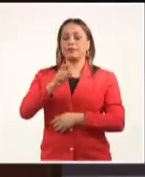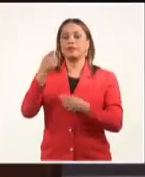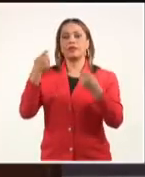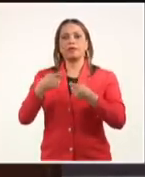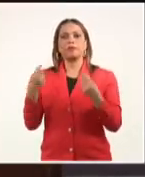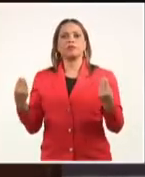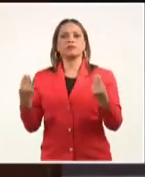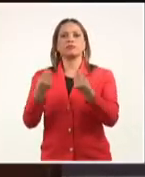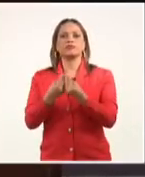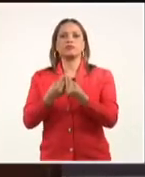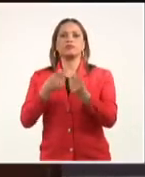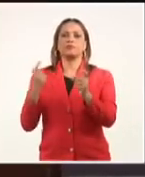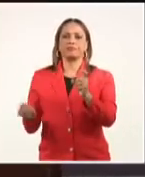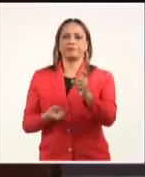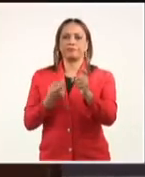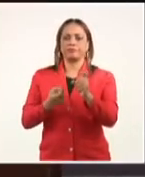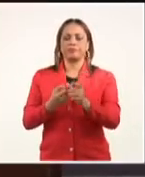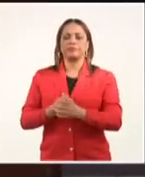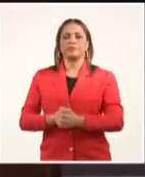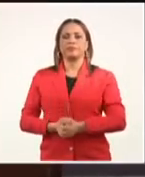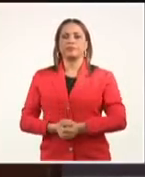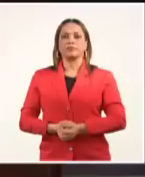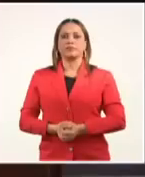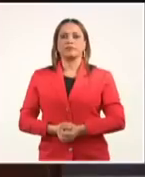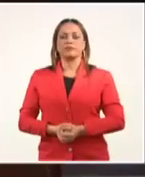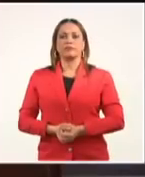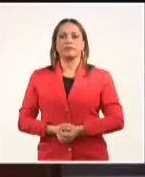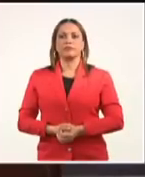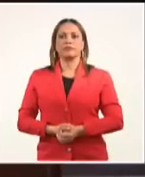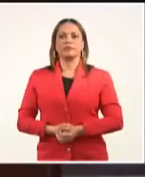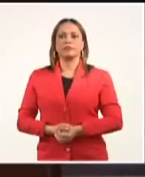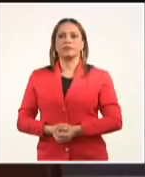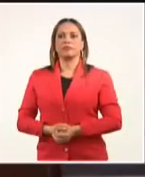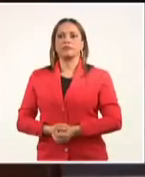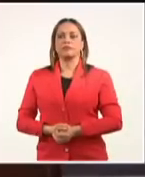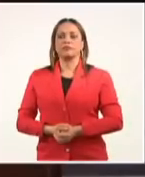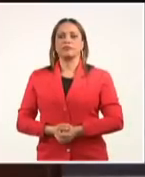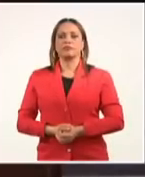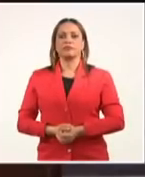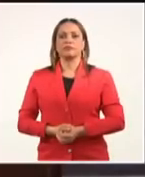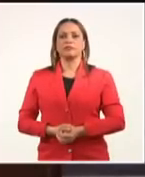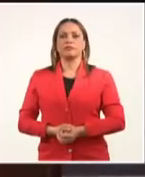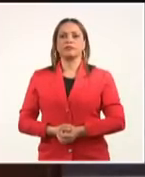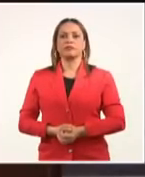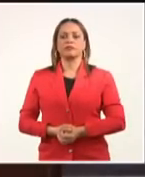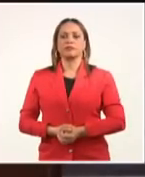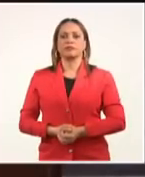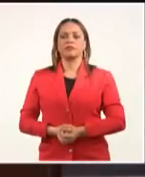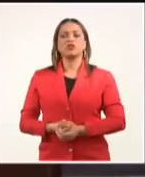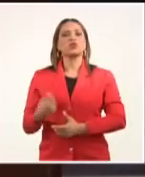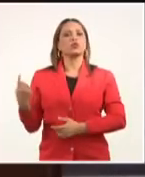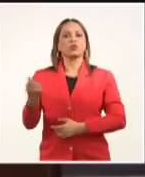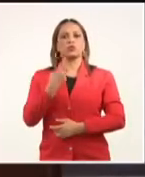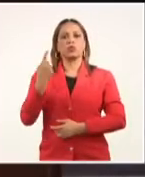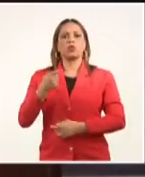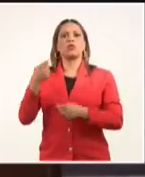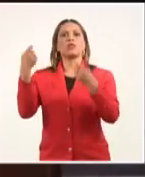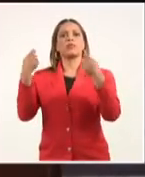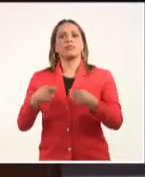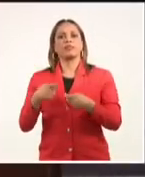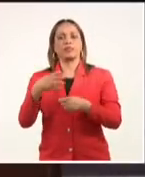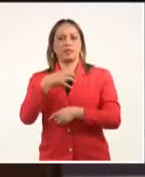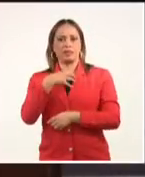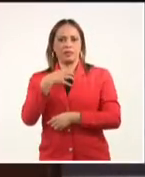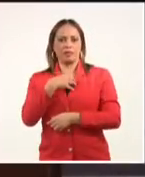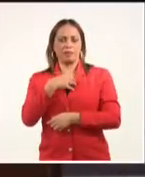Encontrar respuesta a estas dificultades es un deber ineludible de todos los revolucionarios